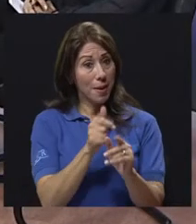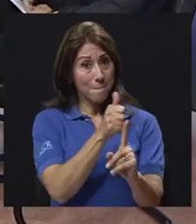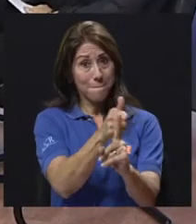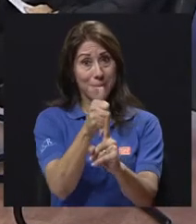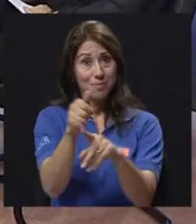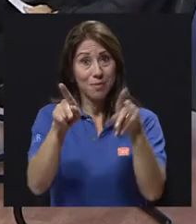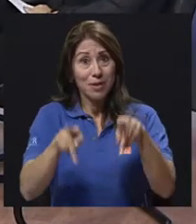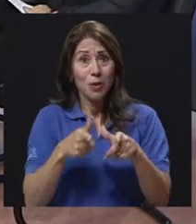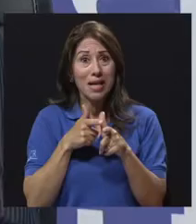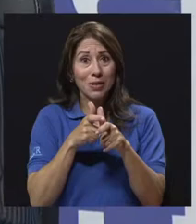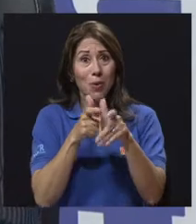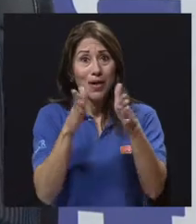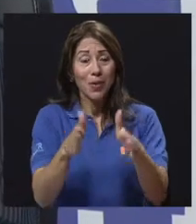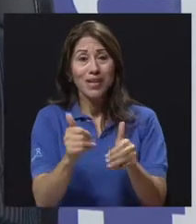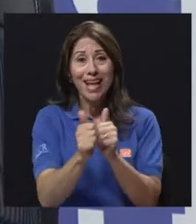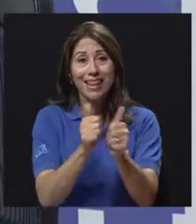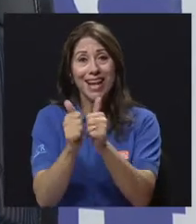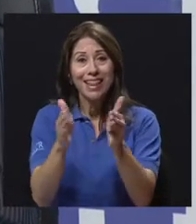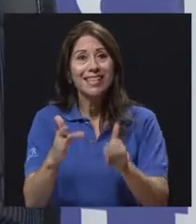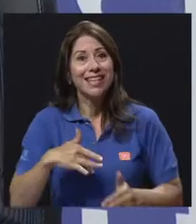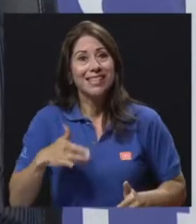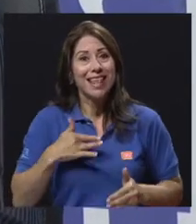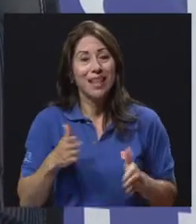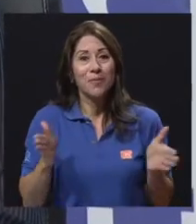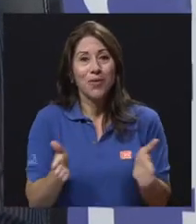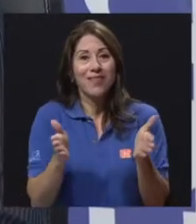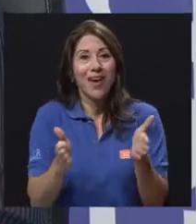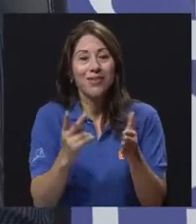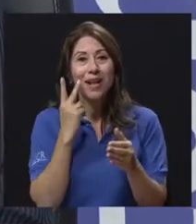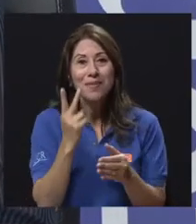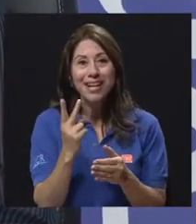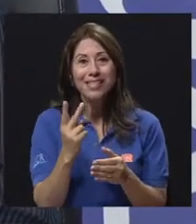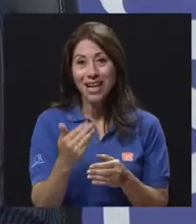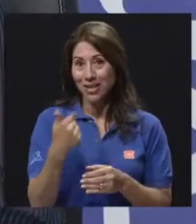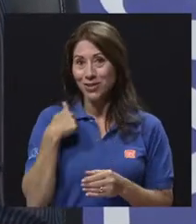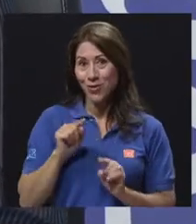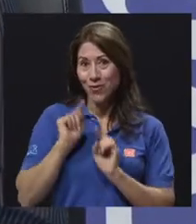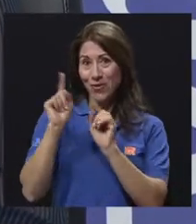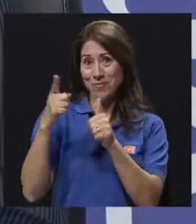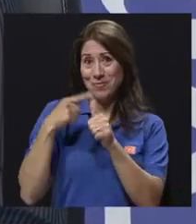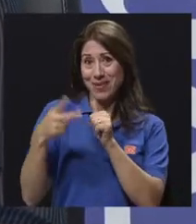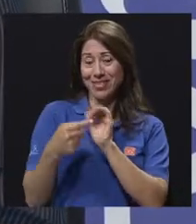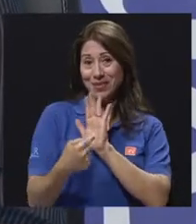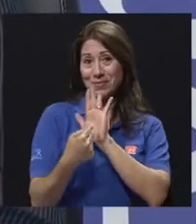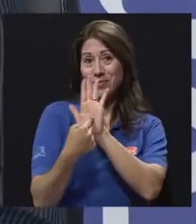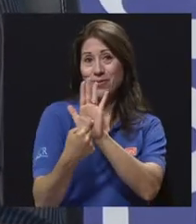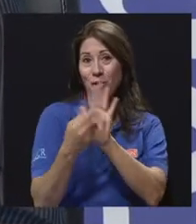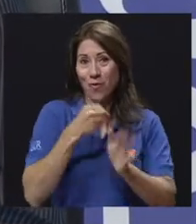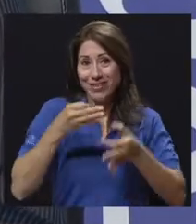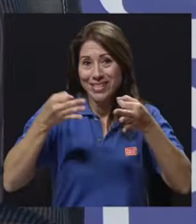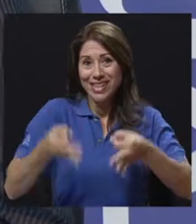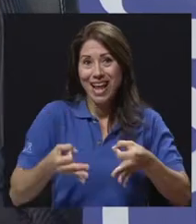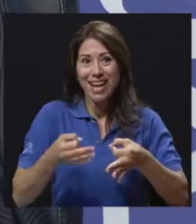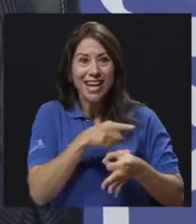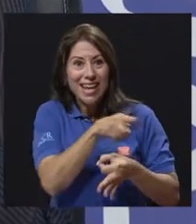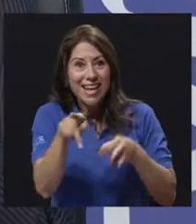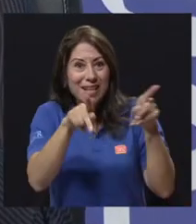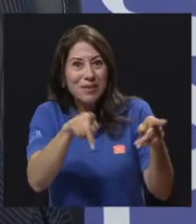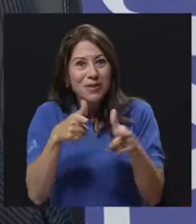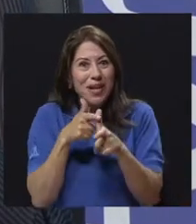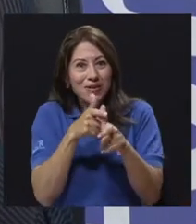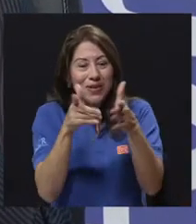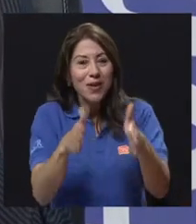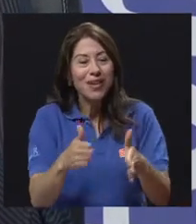que se sienten tan motivados al verse. Yo estuve en la presentación oficial el día del estreno y los atletas estaban tan emocionados y la gente que